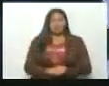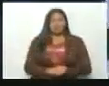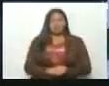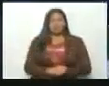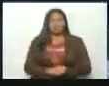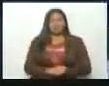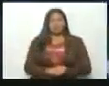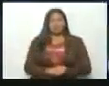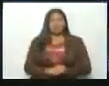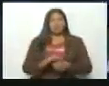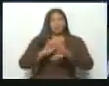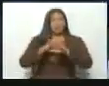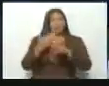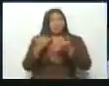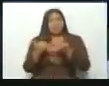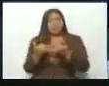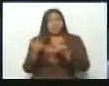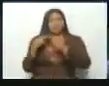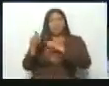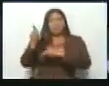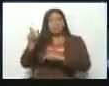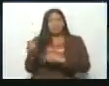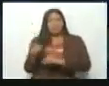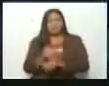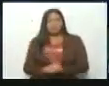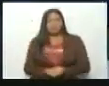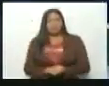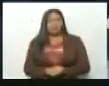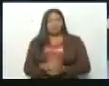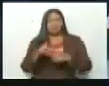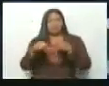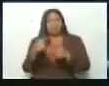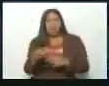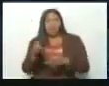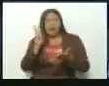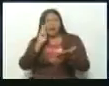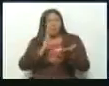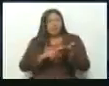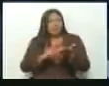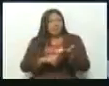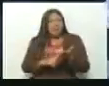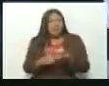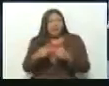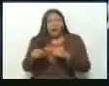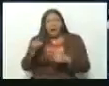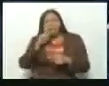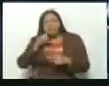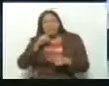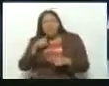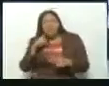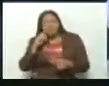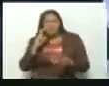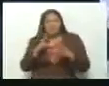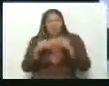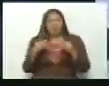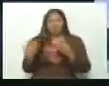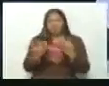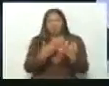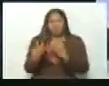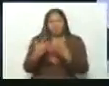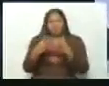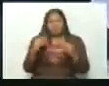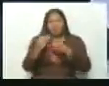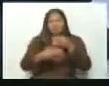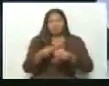estaríamos haciendo lo que hace el enemigo, que es la posverdad, que es el fake news, que todo se vale, que en la guerra todo se